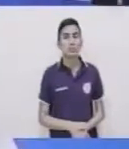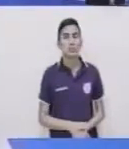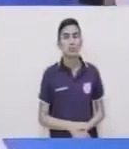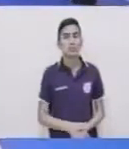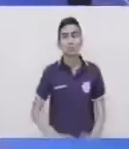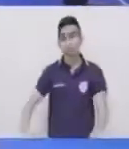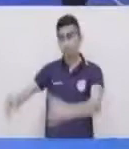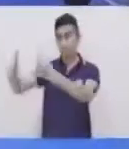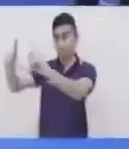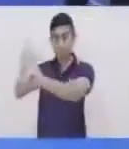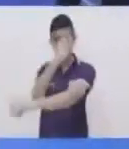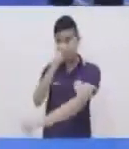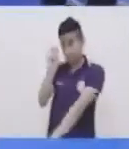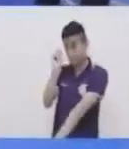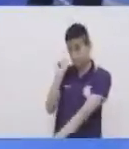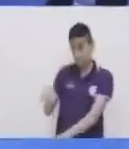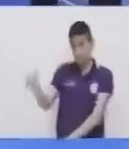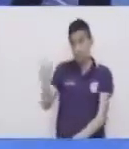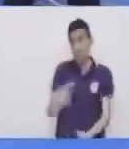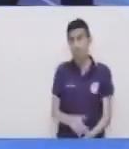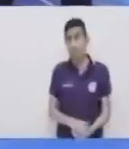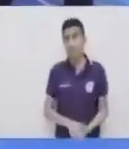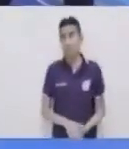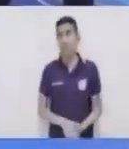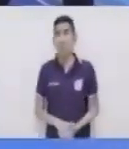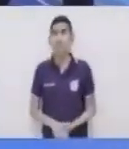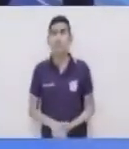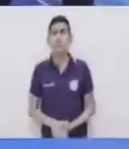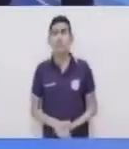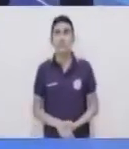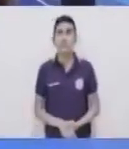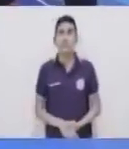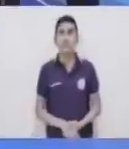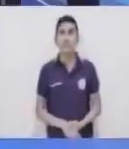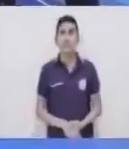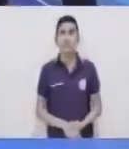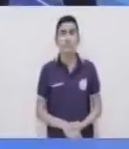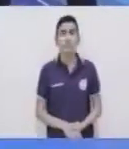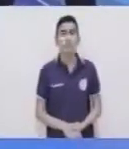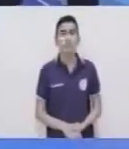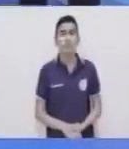eso, en medio, muy bien. Nuevamente voy lanzando.